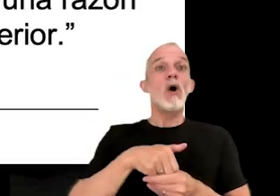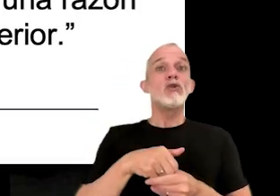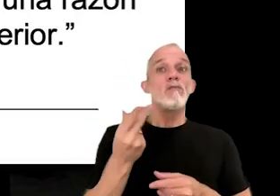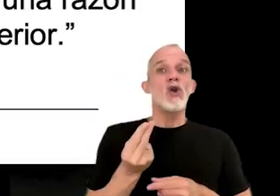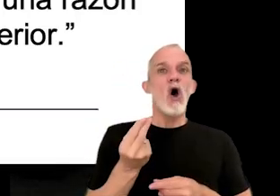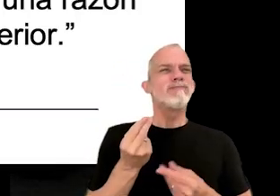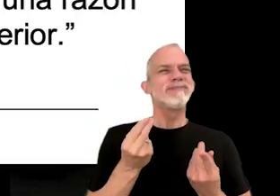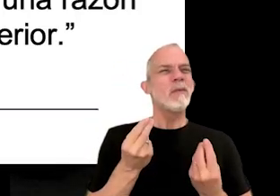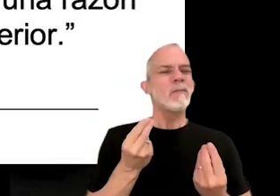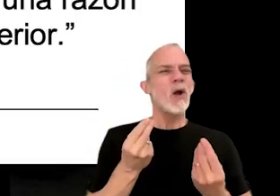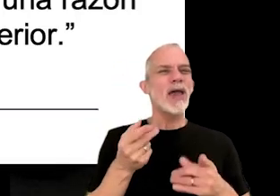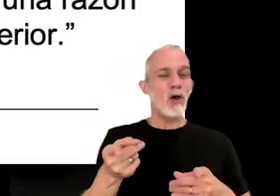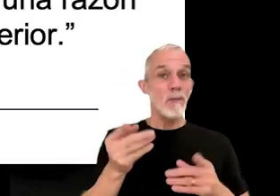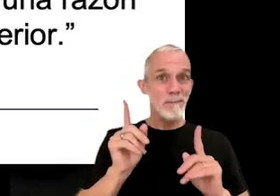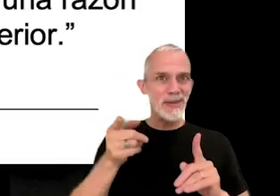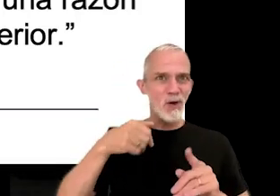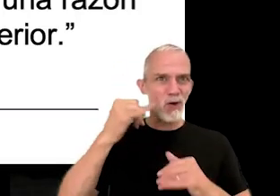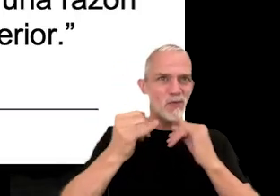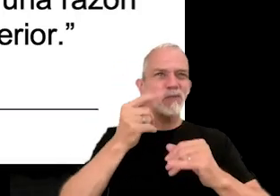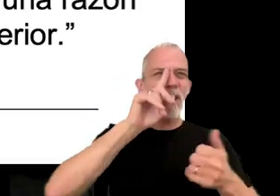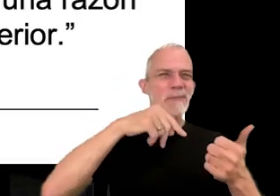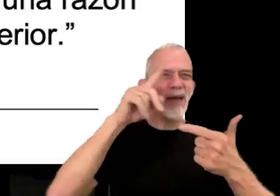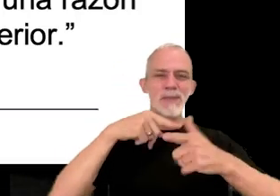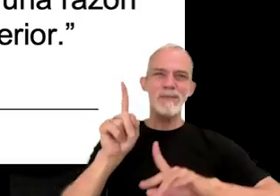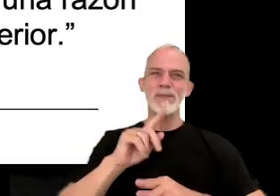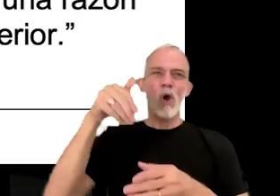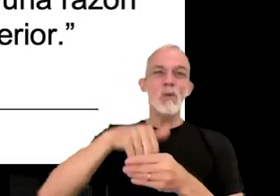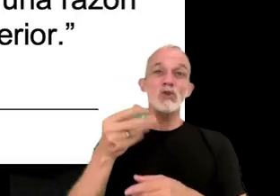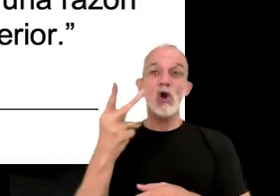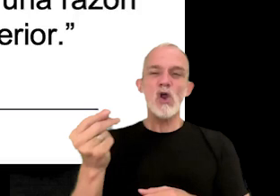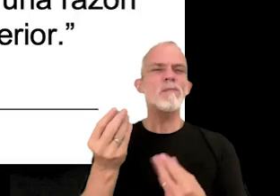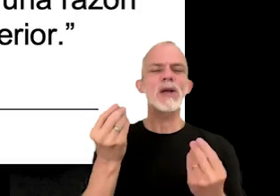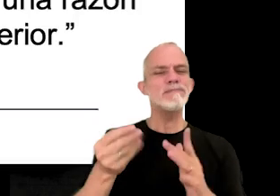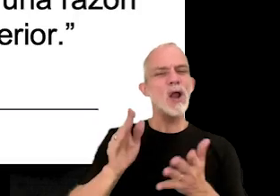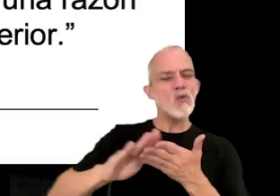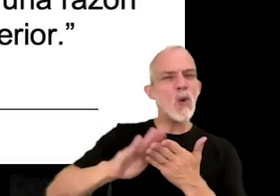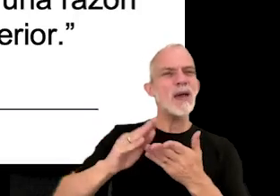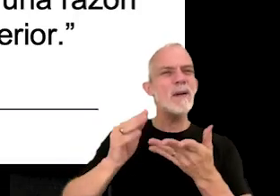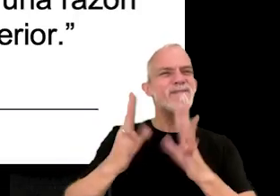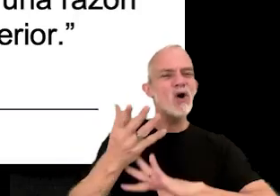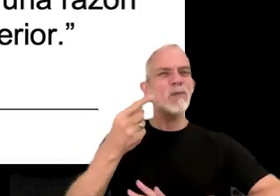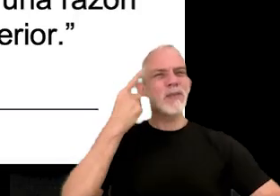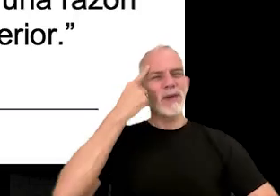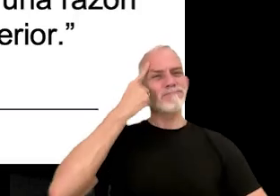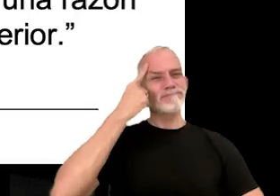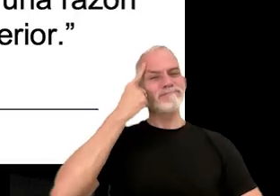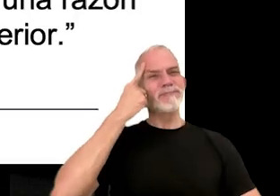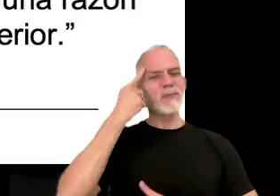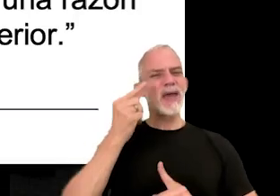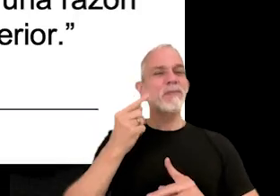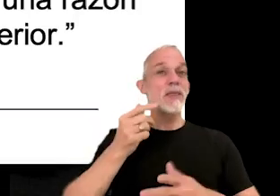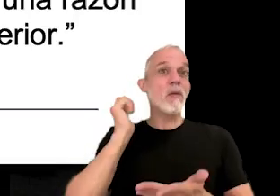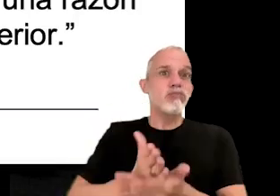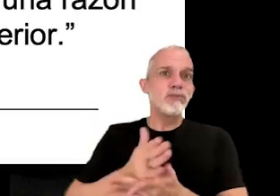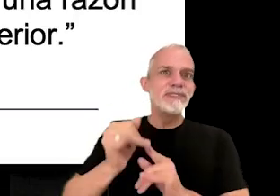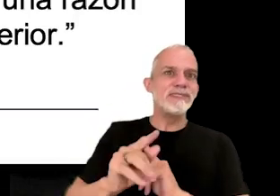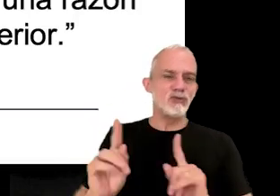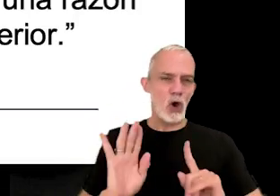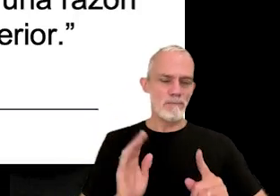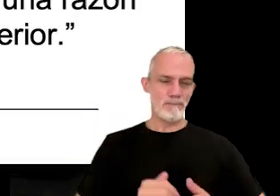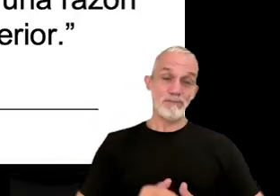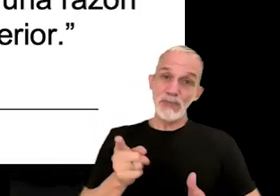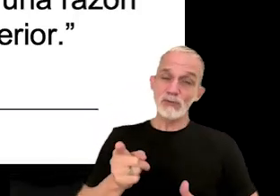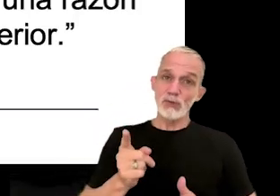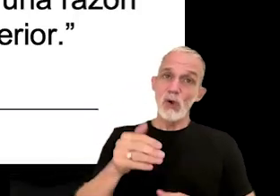tiene que ver con esto que hablamos de los meses, sino con la nueva valoración jurídica de la condición objetiva de punibilidad. O sea, que